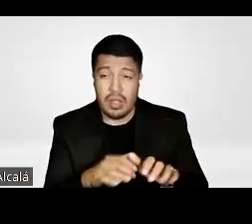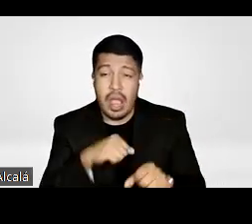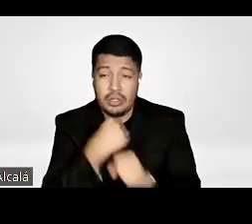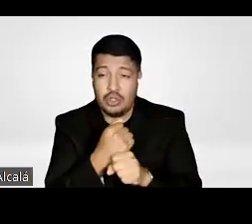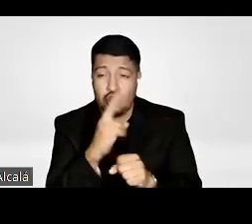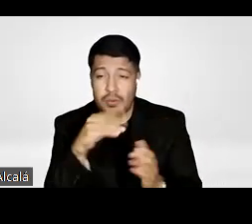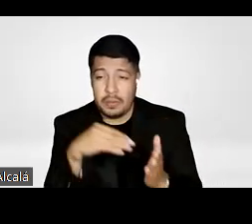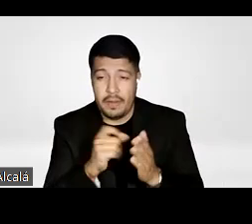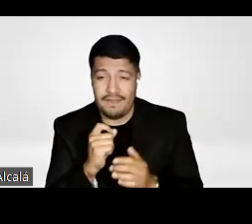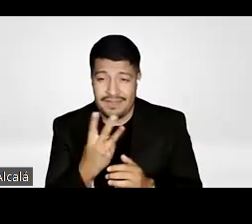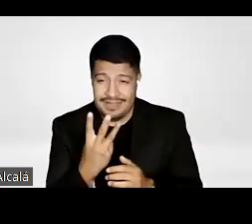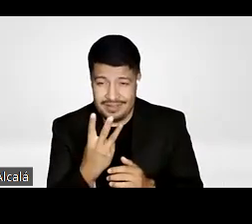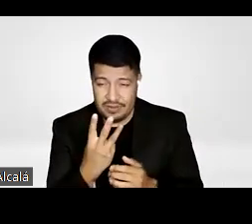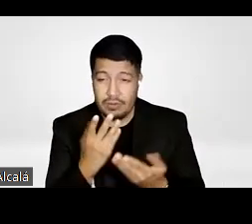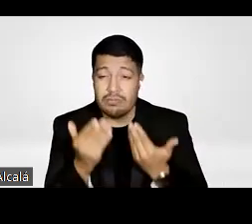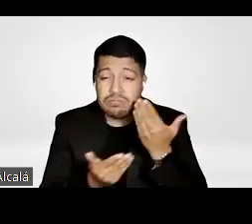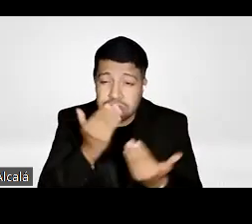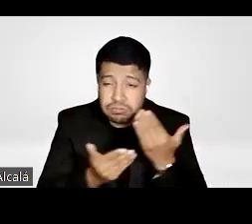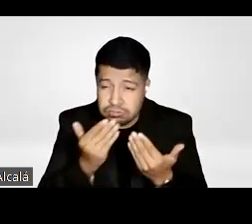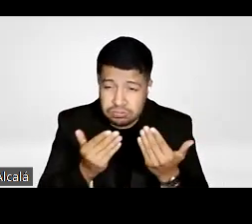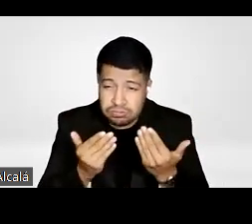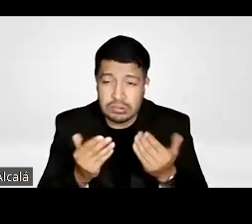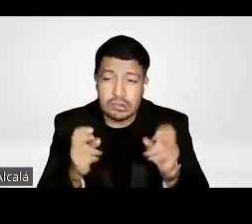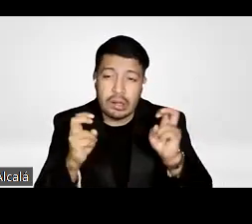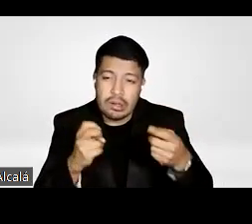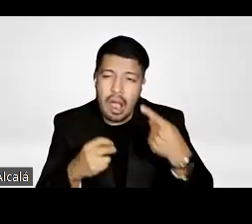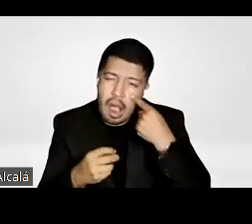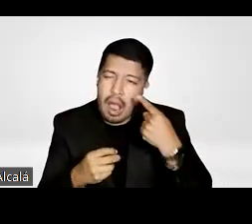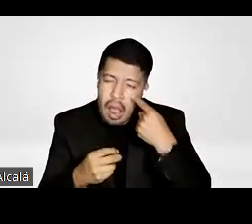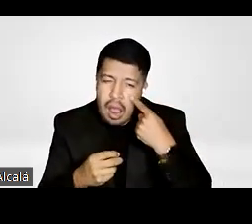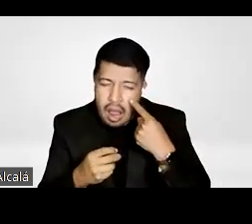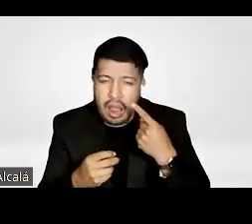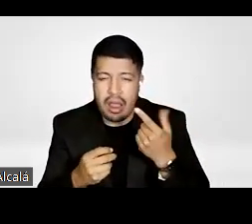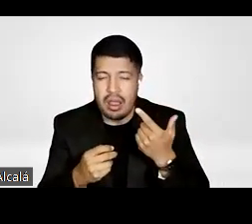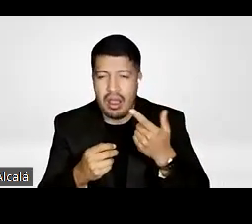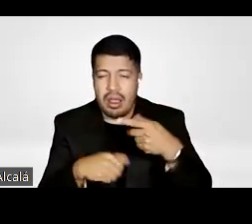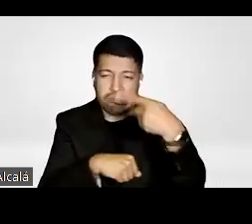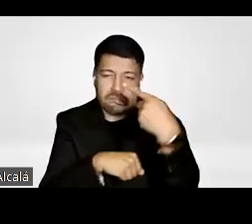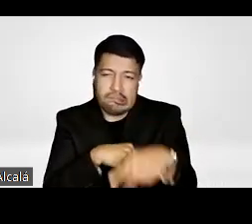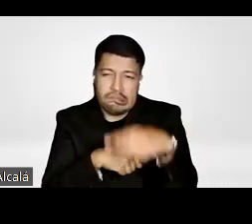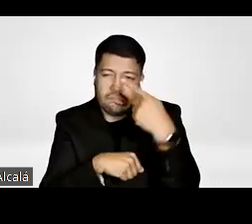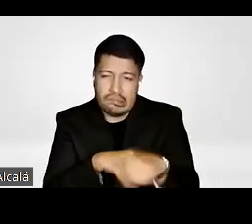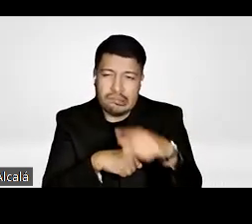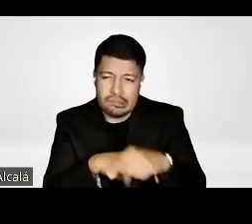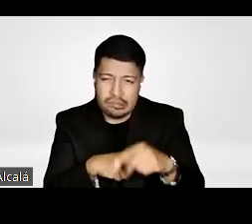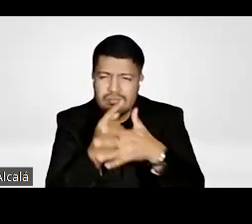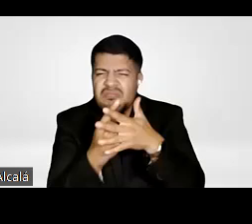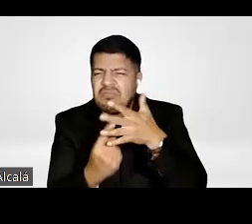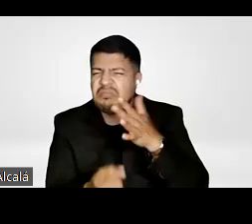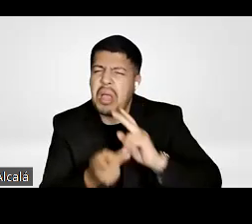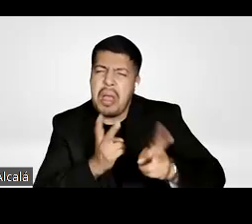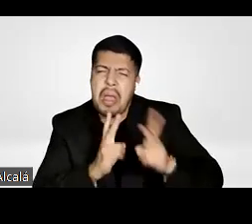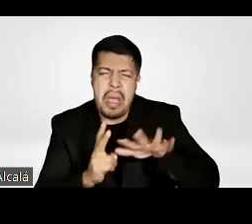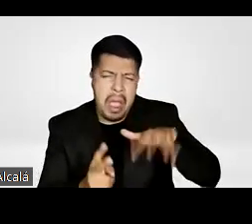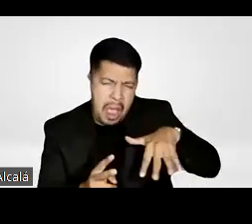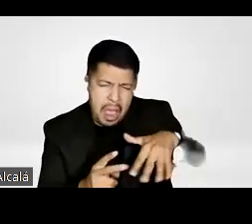2023 en que se estudia muchísimo sobre los factores de riesgo. Son muchos de los que ya hablamos, pero quiero brindar atención especialmente